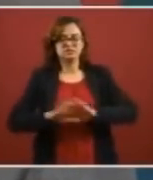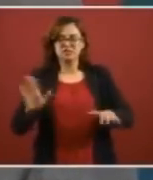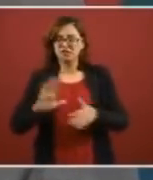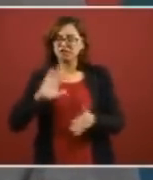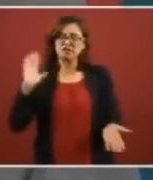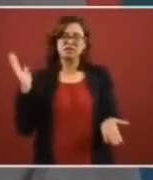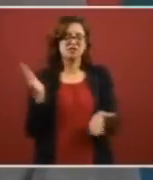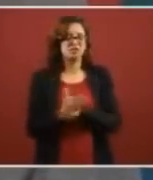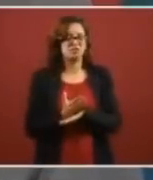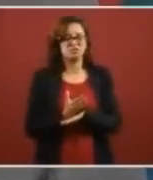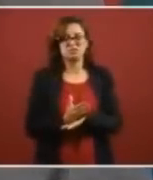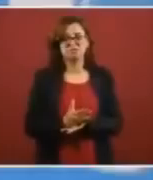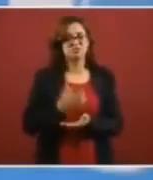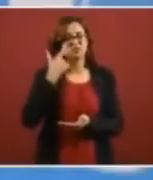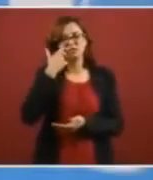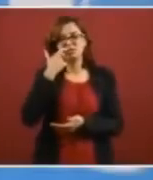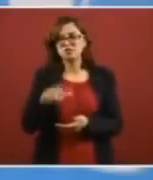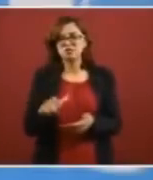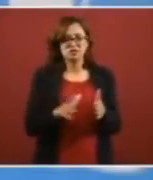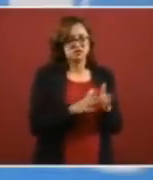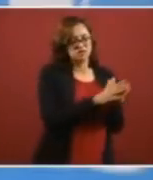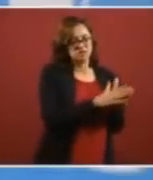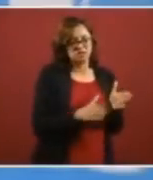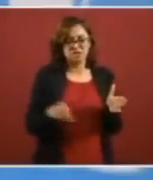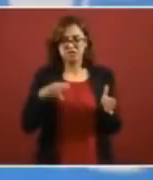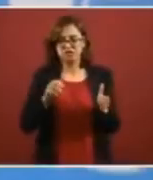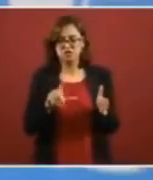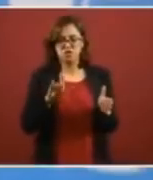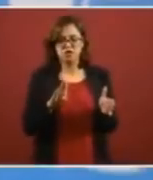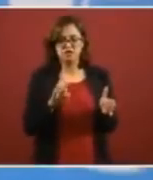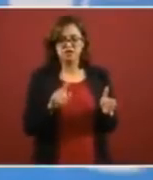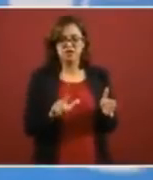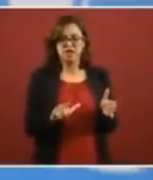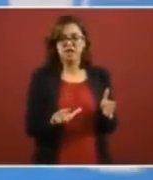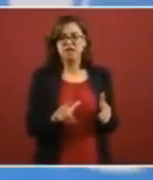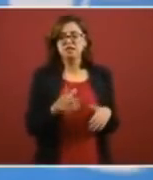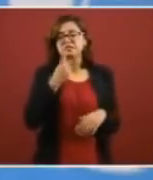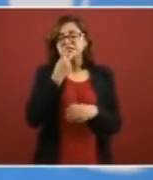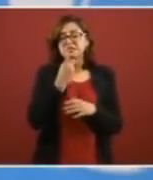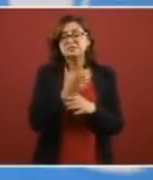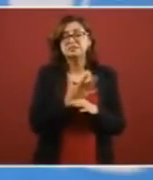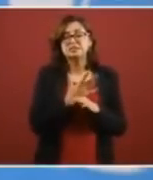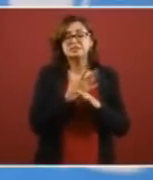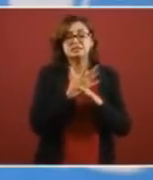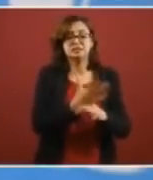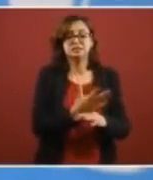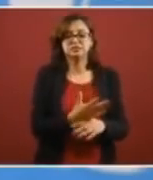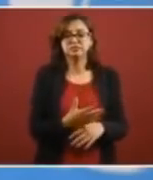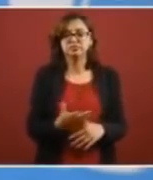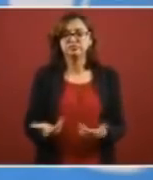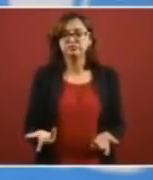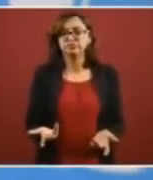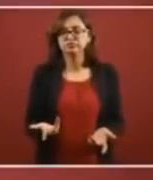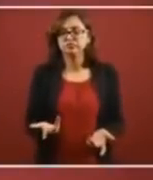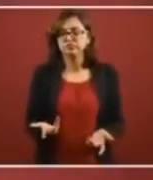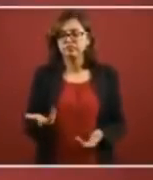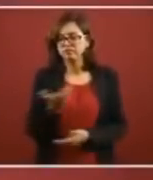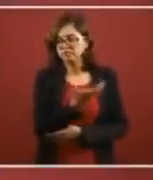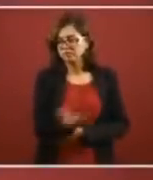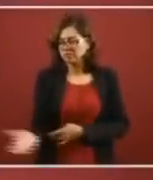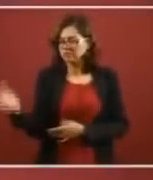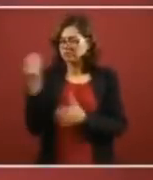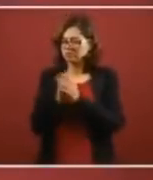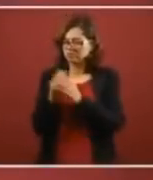modelo. En la época del neoliberalismo se decía que había que capacitar a los campesinos